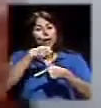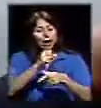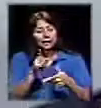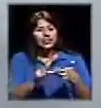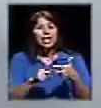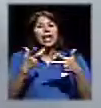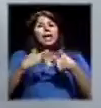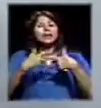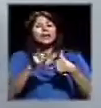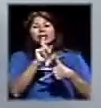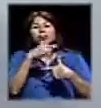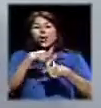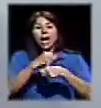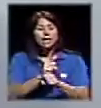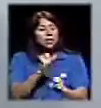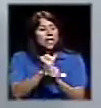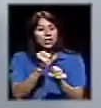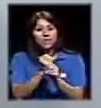no. Bueno, pero